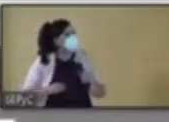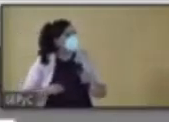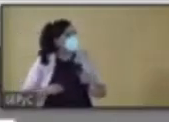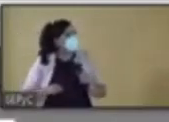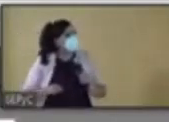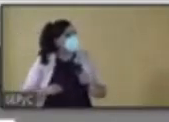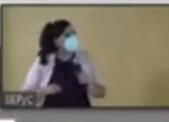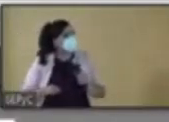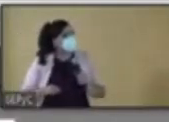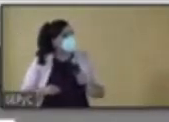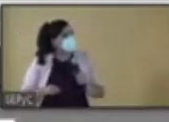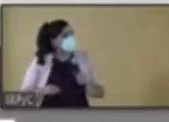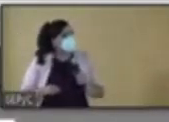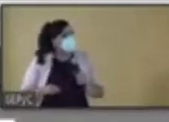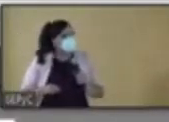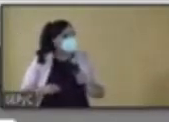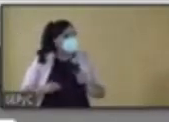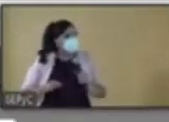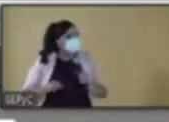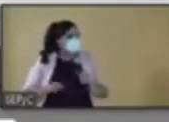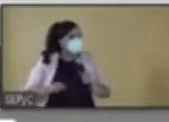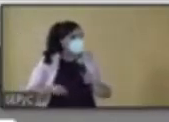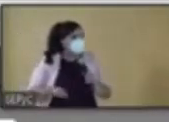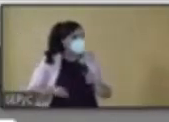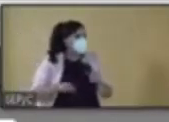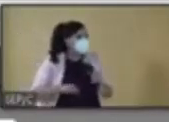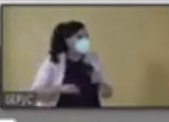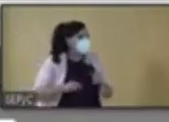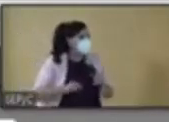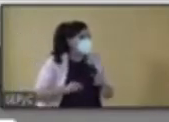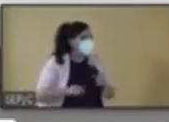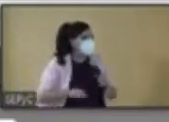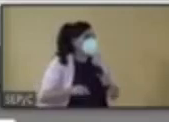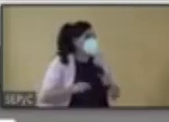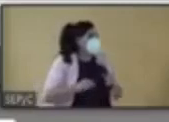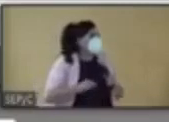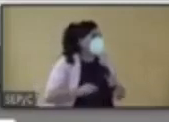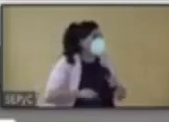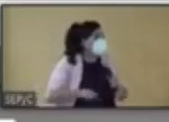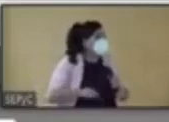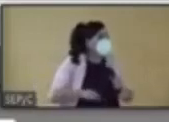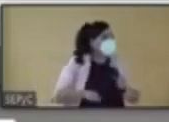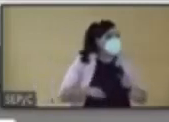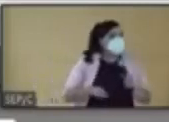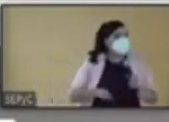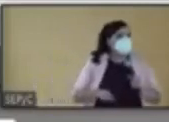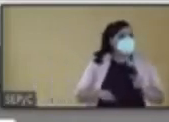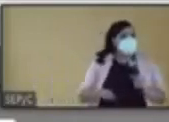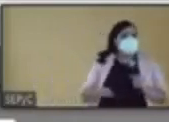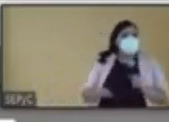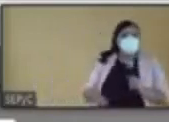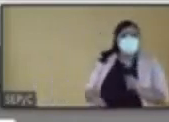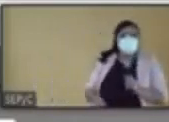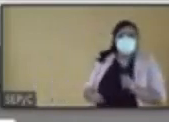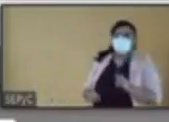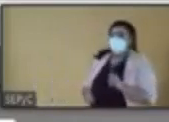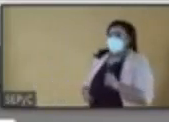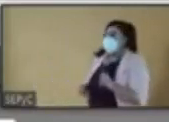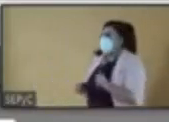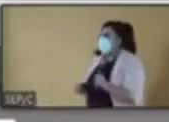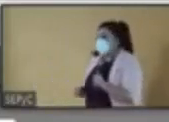Es aquí donde tenemos oportunidad de insertar la información correspondiente a